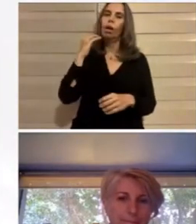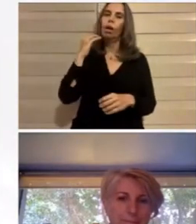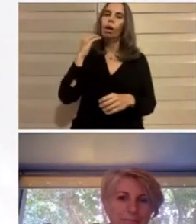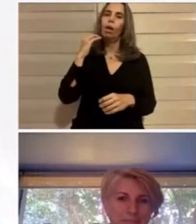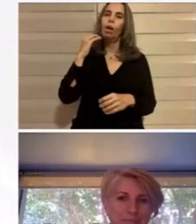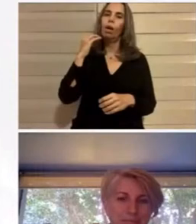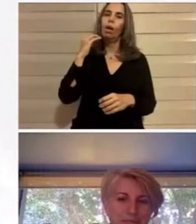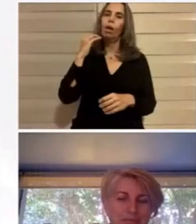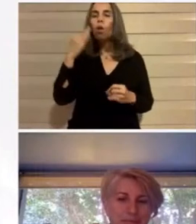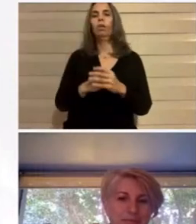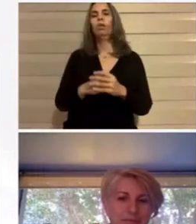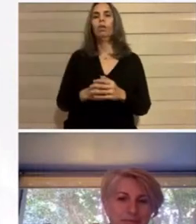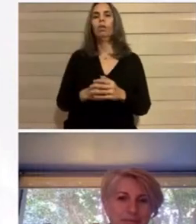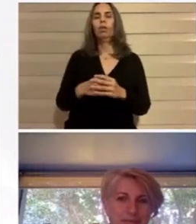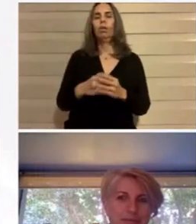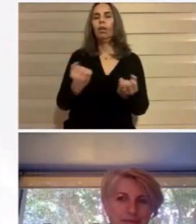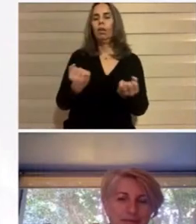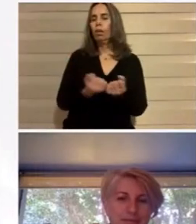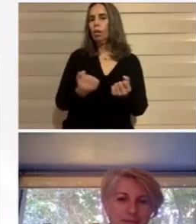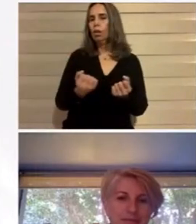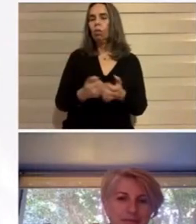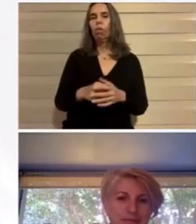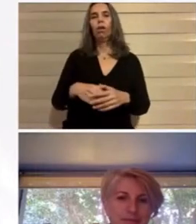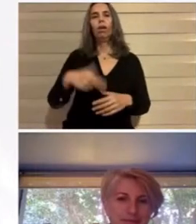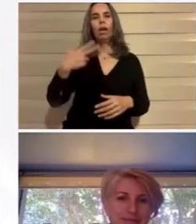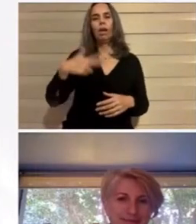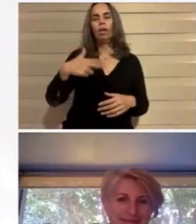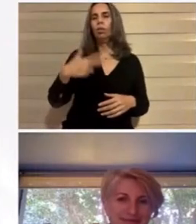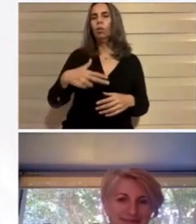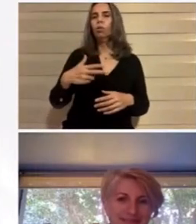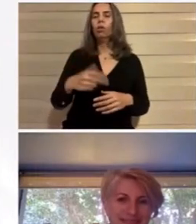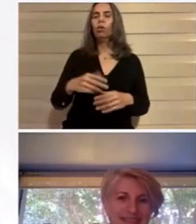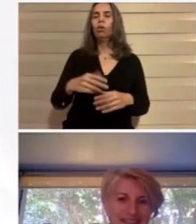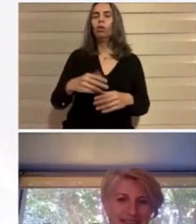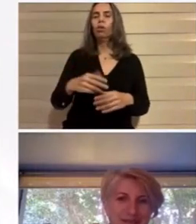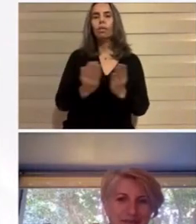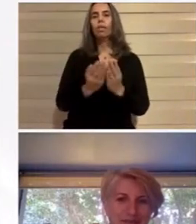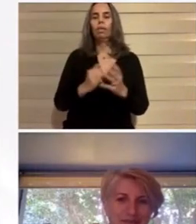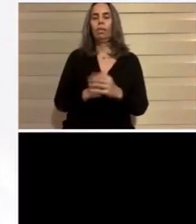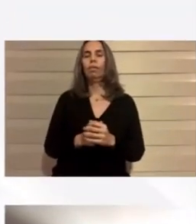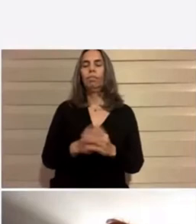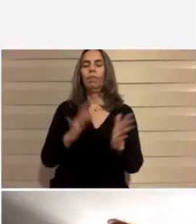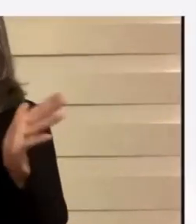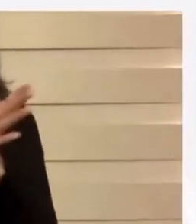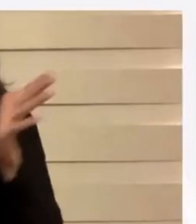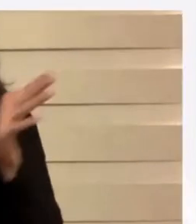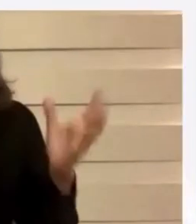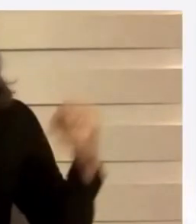formal de este foro. Muchas gracias, hasta pronto, gracias a los panelistas, un gusto.